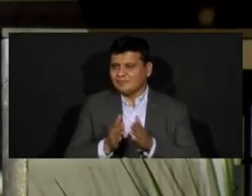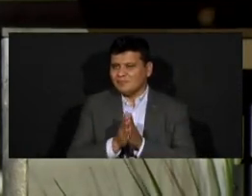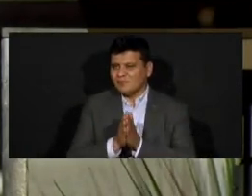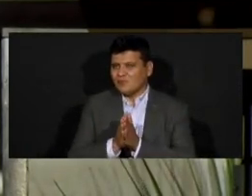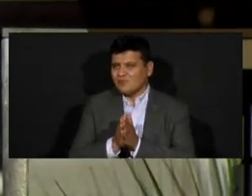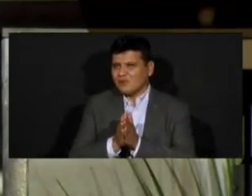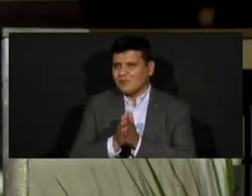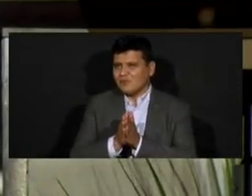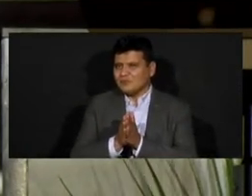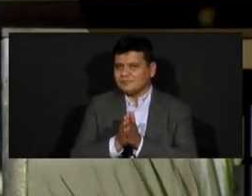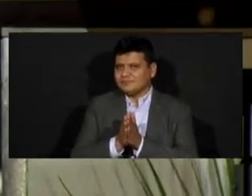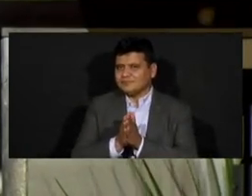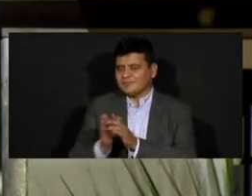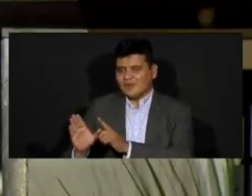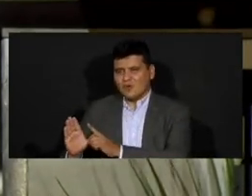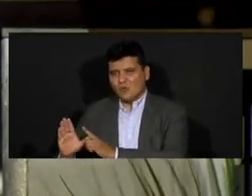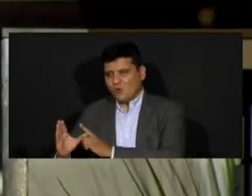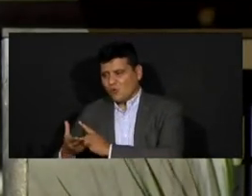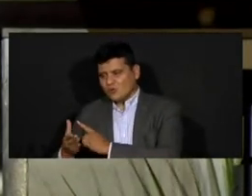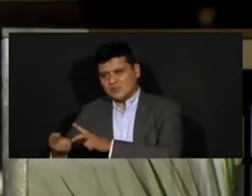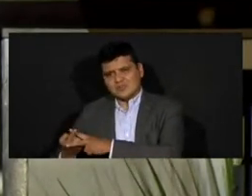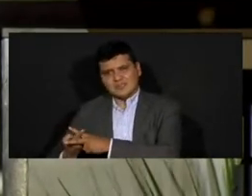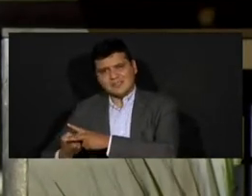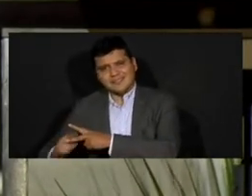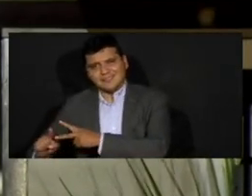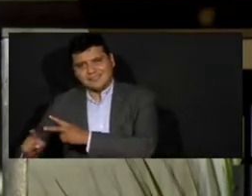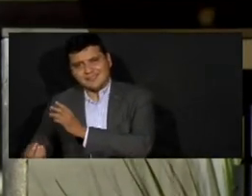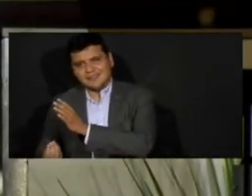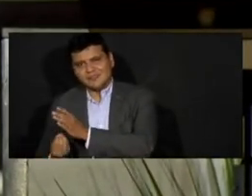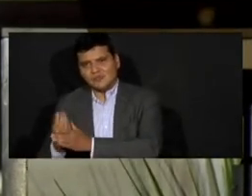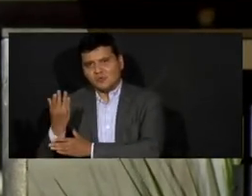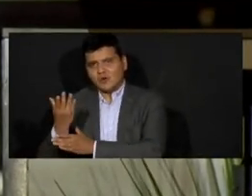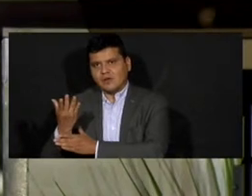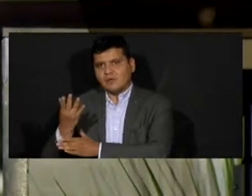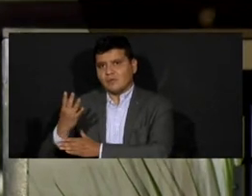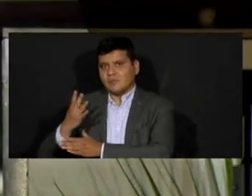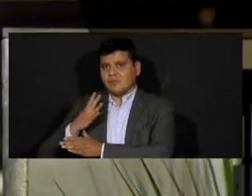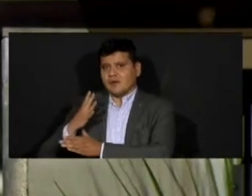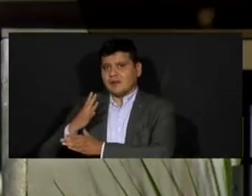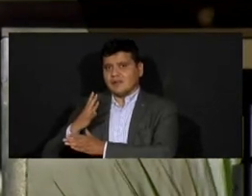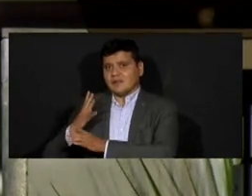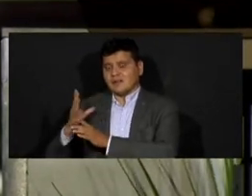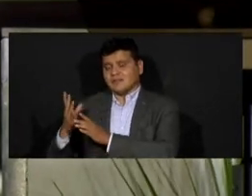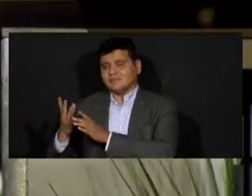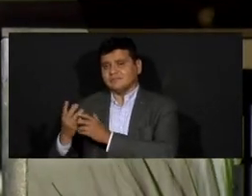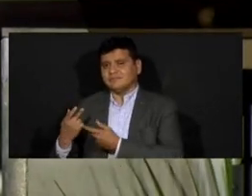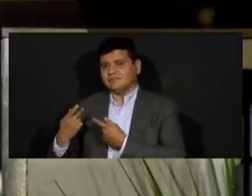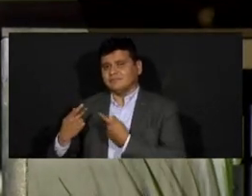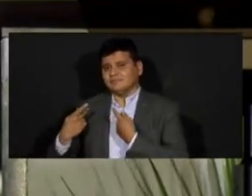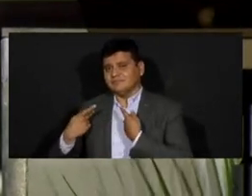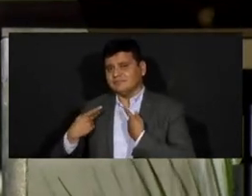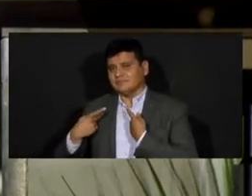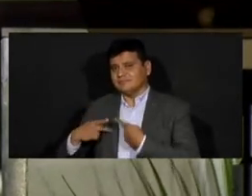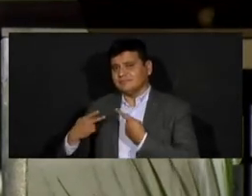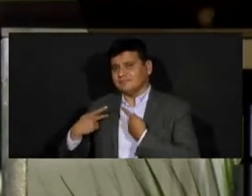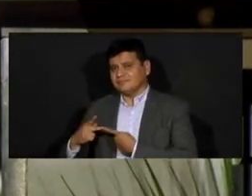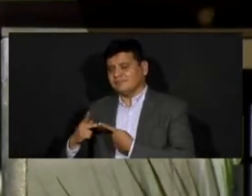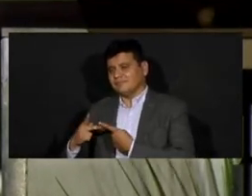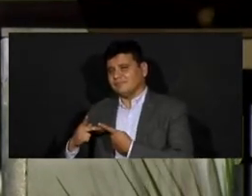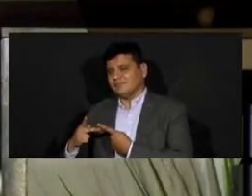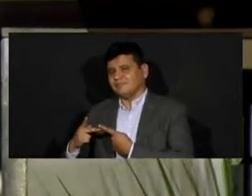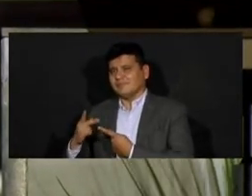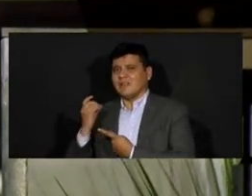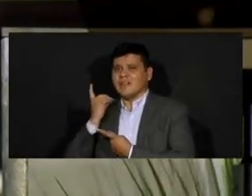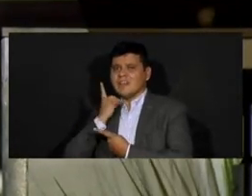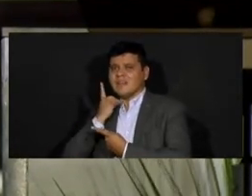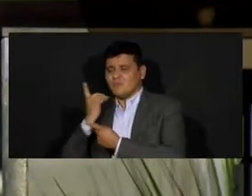de cortesía que se encargará de recibir e introducir a este recinto a los ciudadanos,